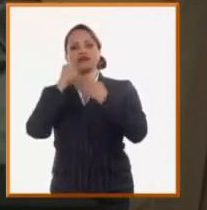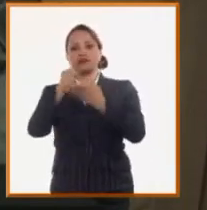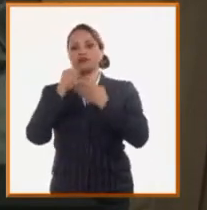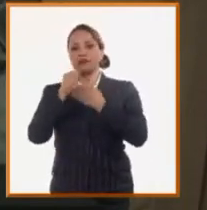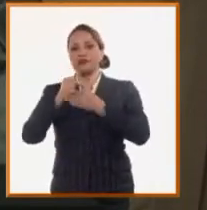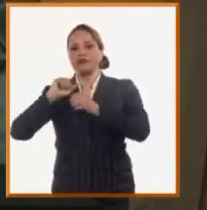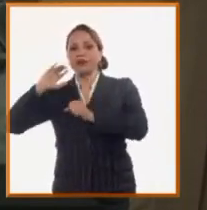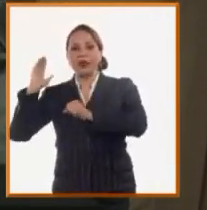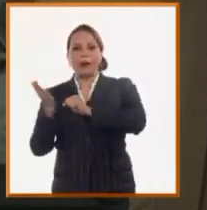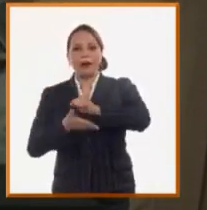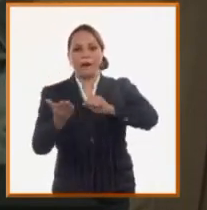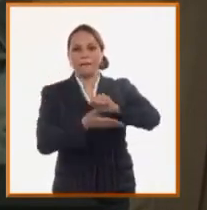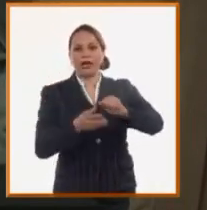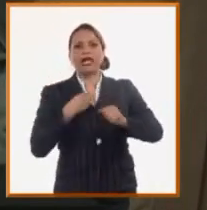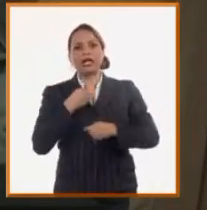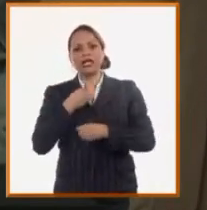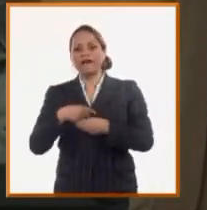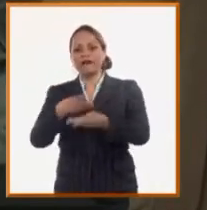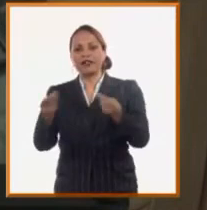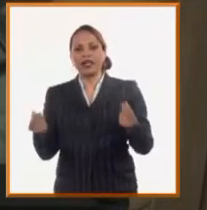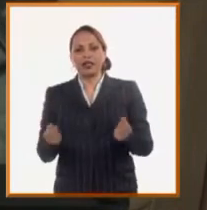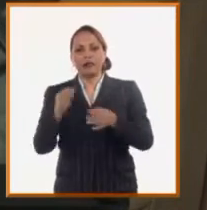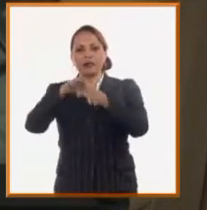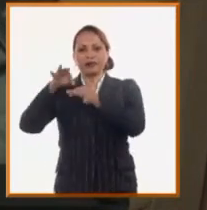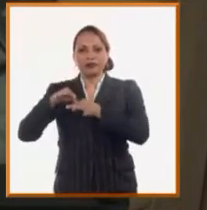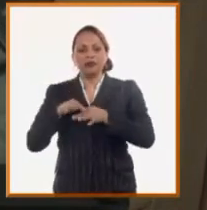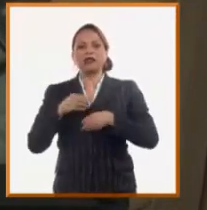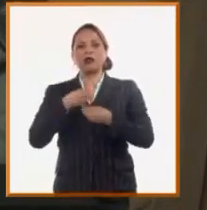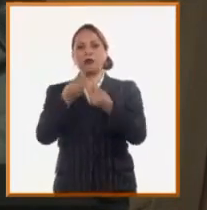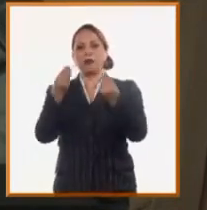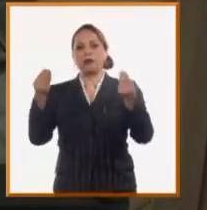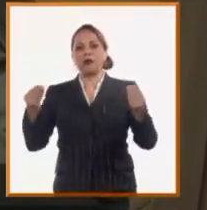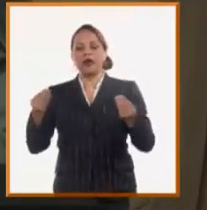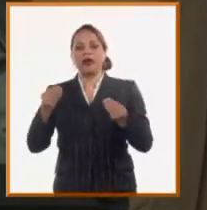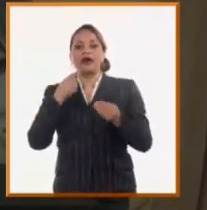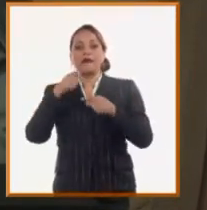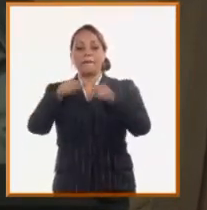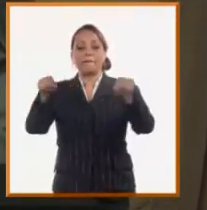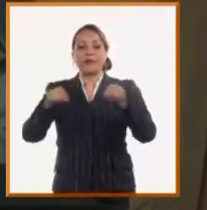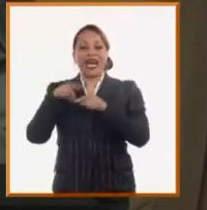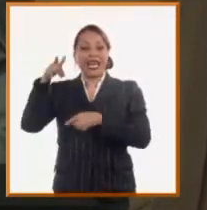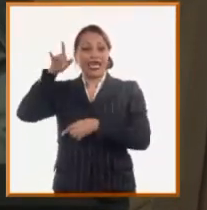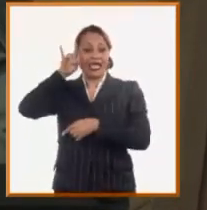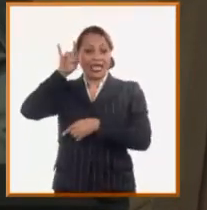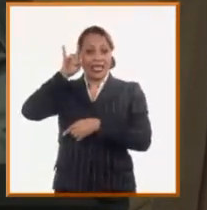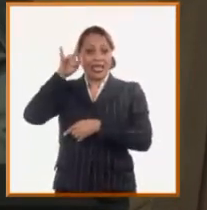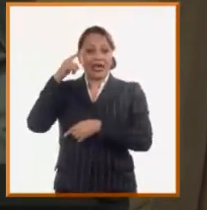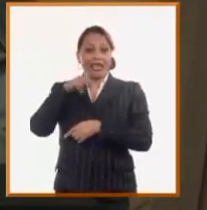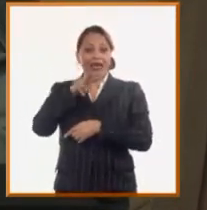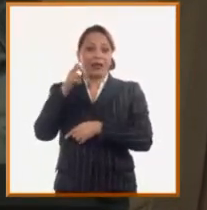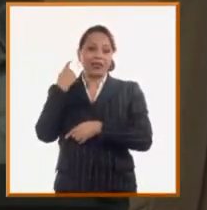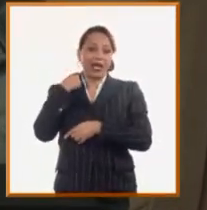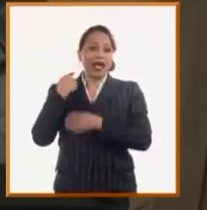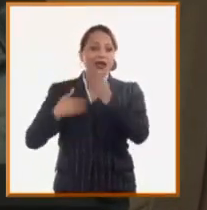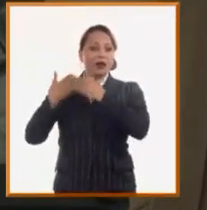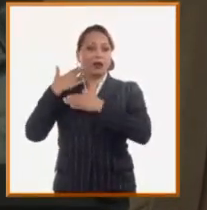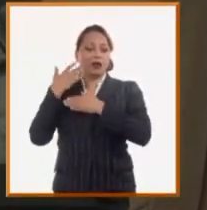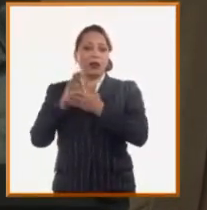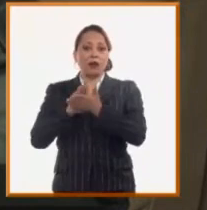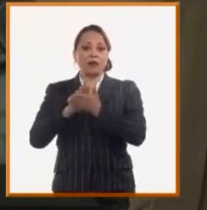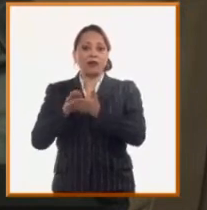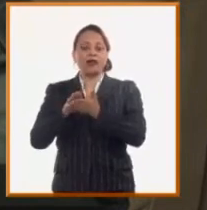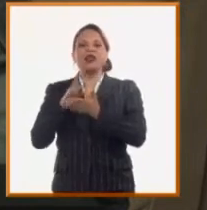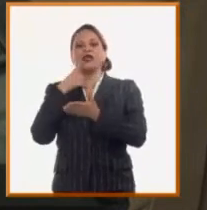servicio militar que querían tierra, se les ha dado tierra y vaquerías que hacían 20 años que no producían. ¿Qué pasa allá,